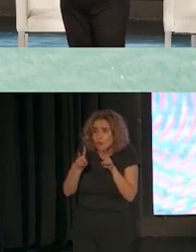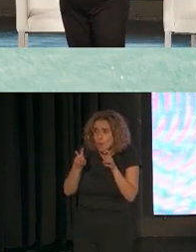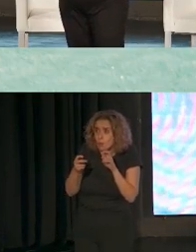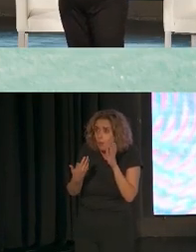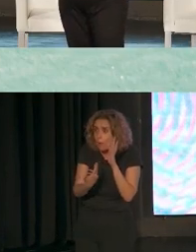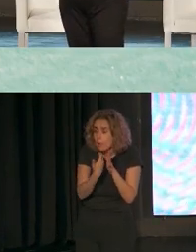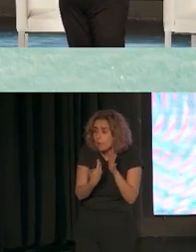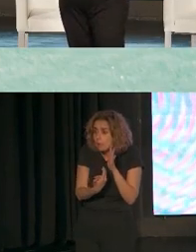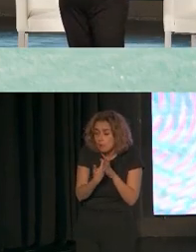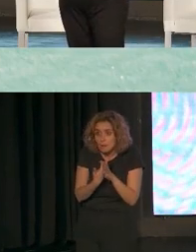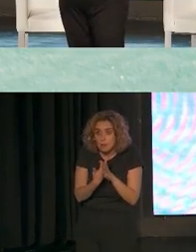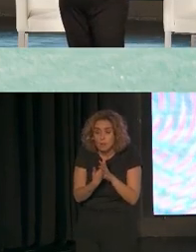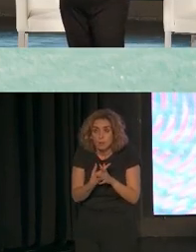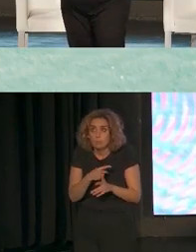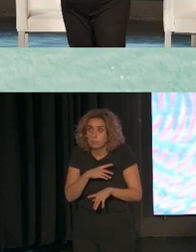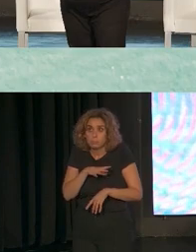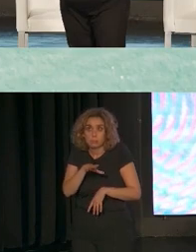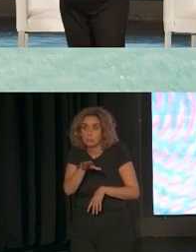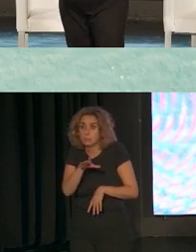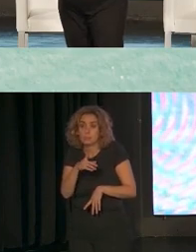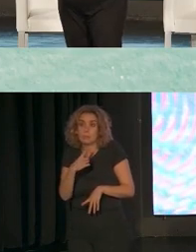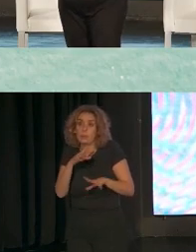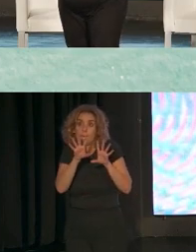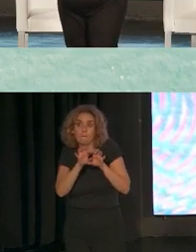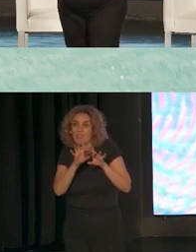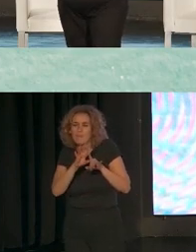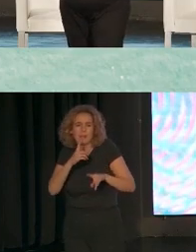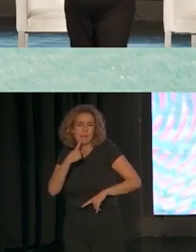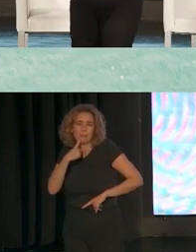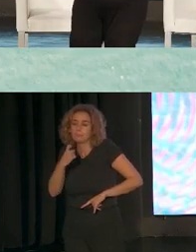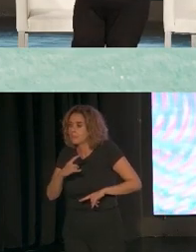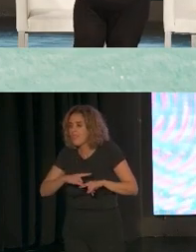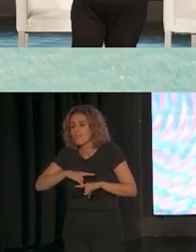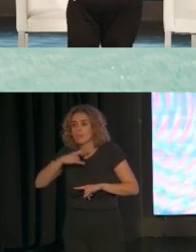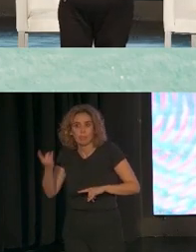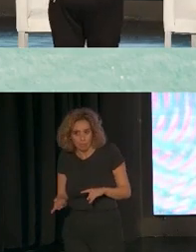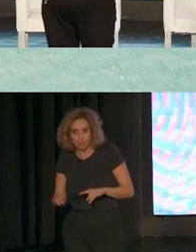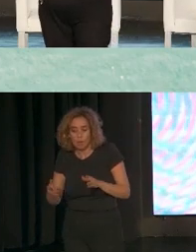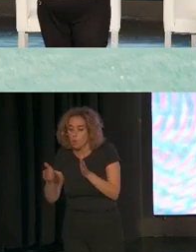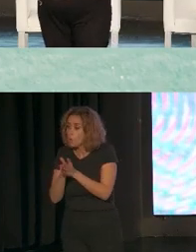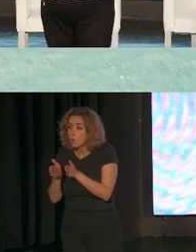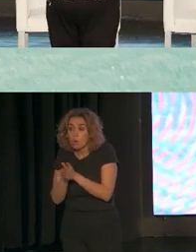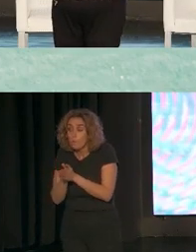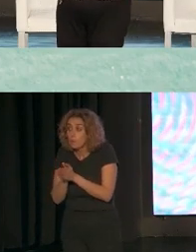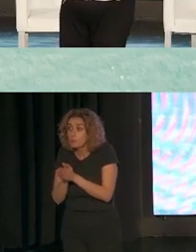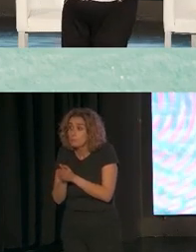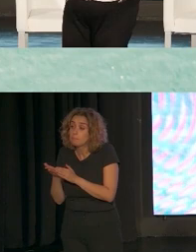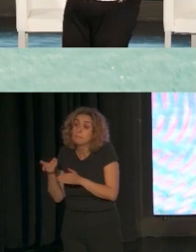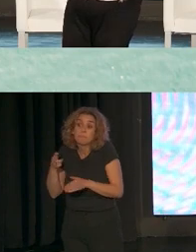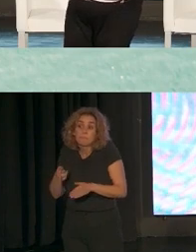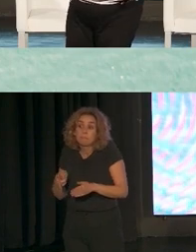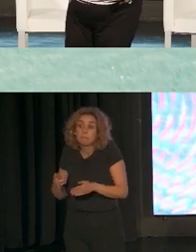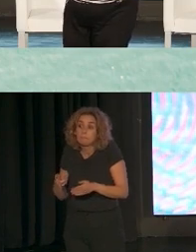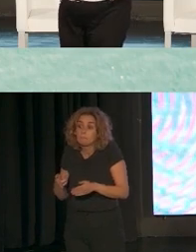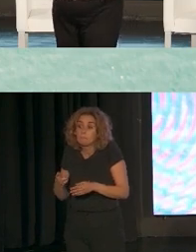profesor yo tardaba el triple en aprender la que mis compañeros mis compañeros la verdad es que ante esto